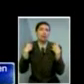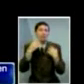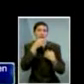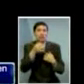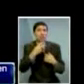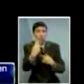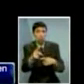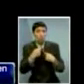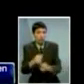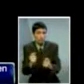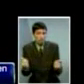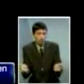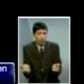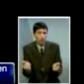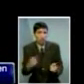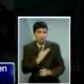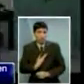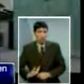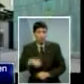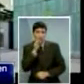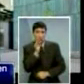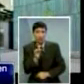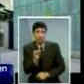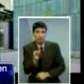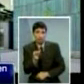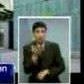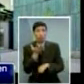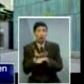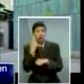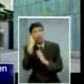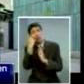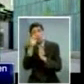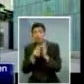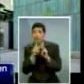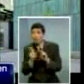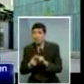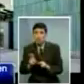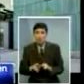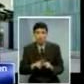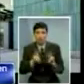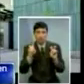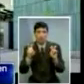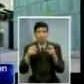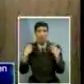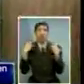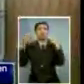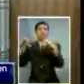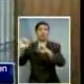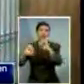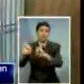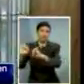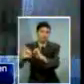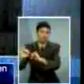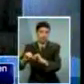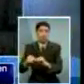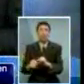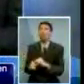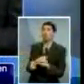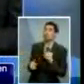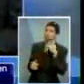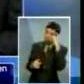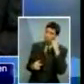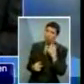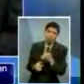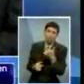campaña la presidenta electa dijo que iba a revisar el tema de las concesiones. Yo creo que es perfectamente legítimo que lo revise. Por